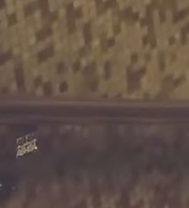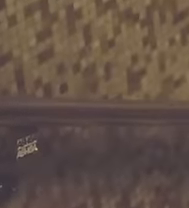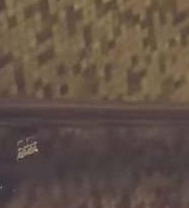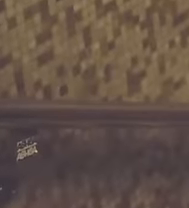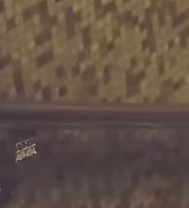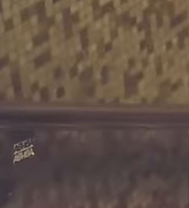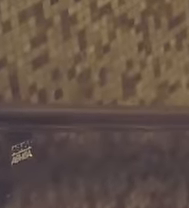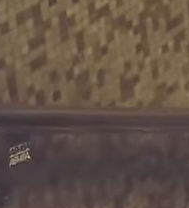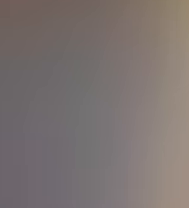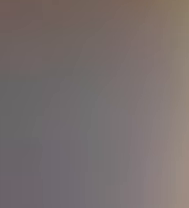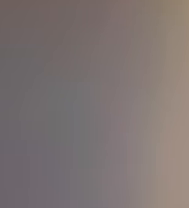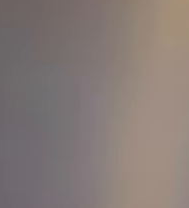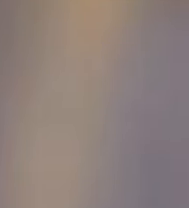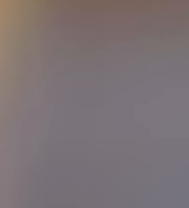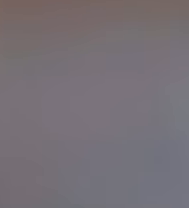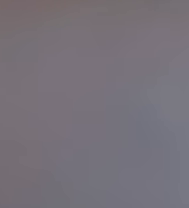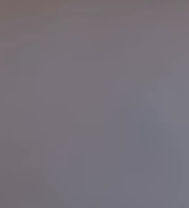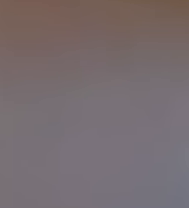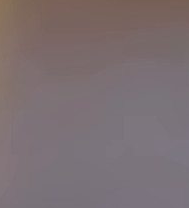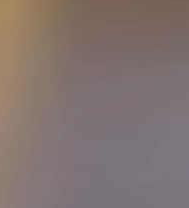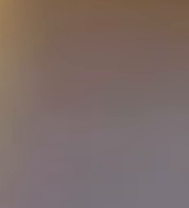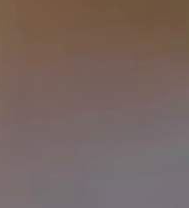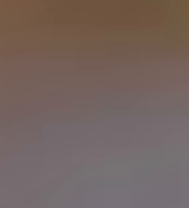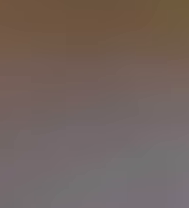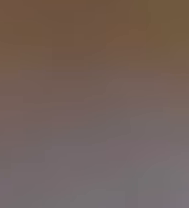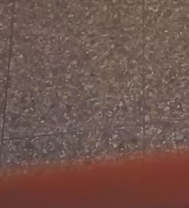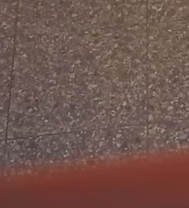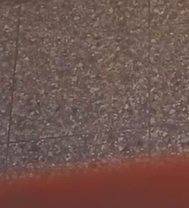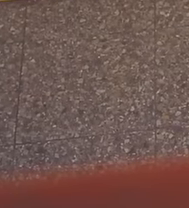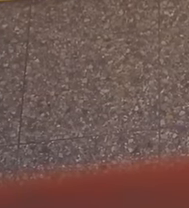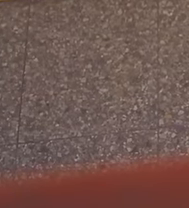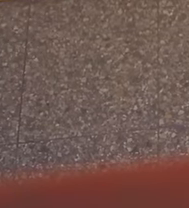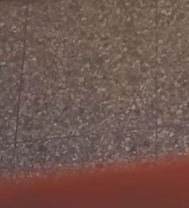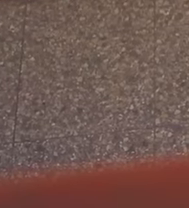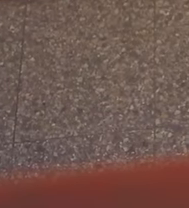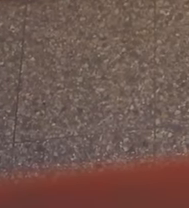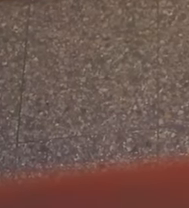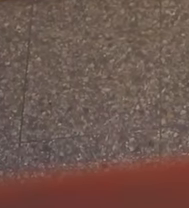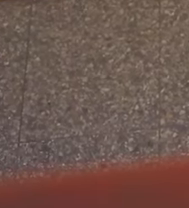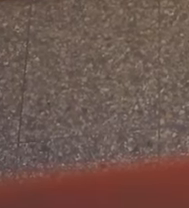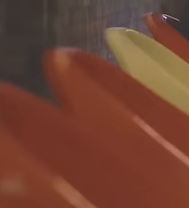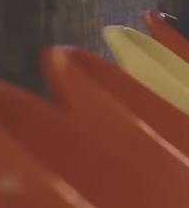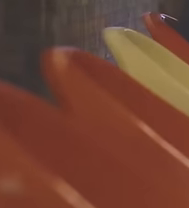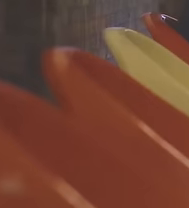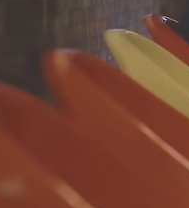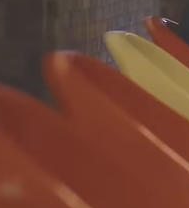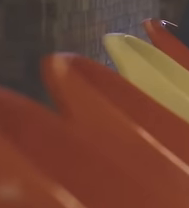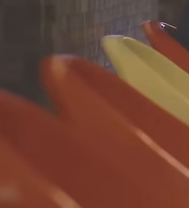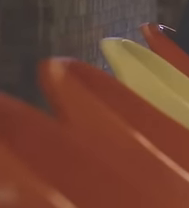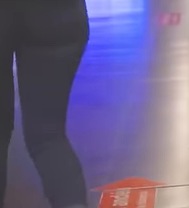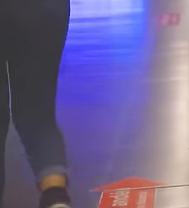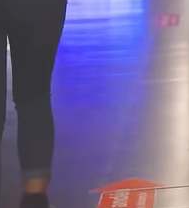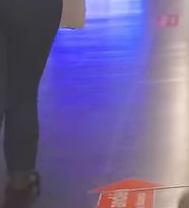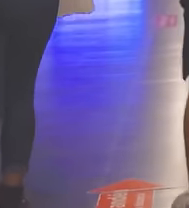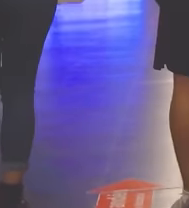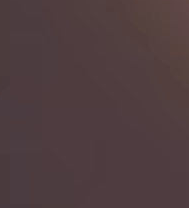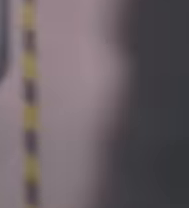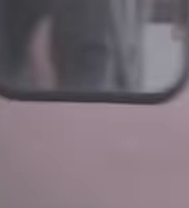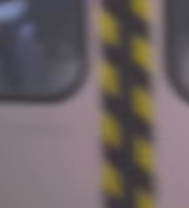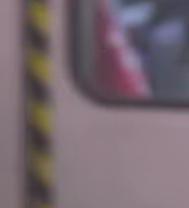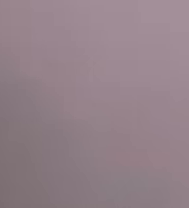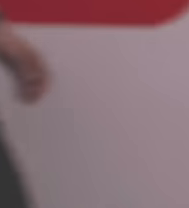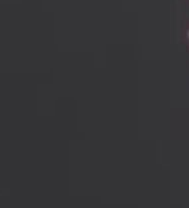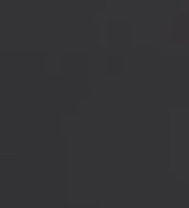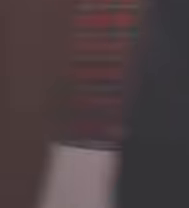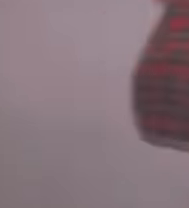Siento igual de callado que yo, frente mío, y me quedo observando un tiempo como si fuese amigo mío. Estar del último vagón, salir de turno, todos